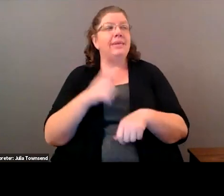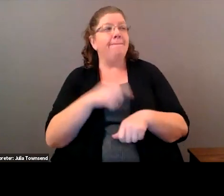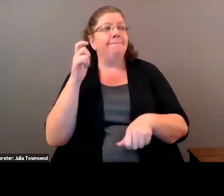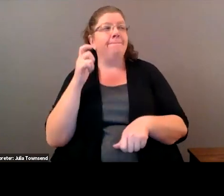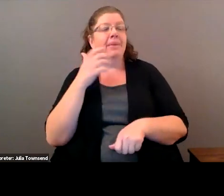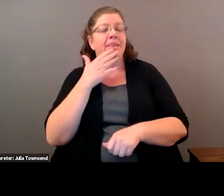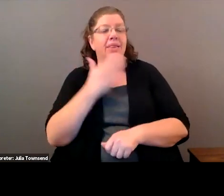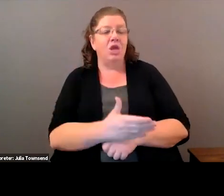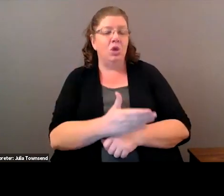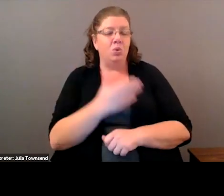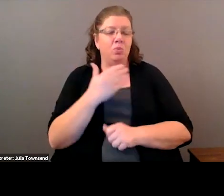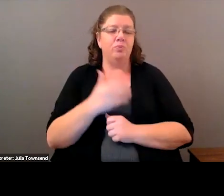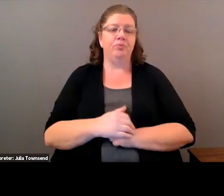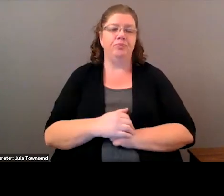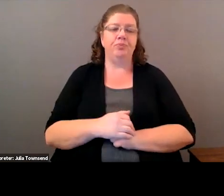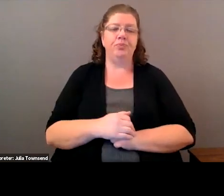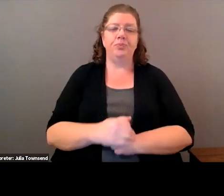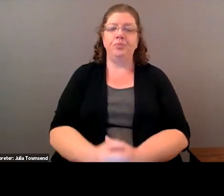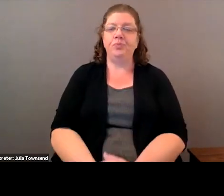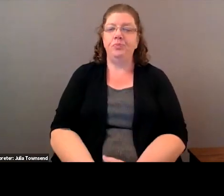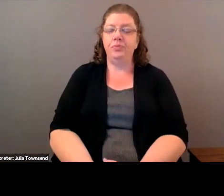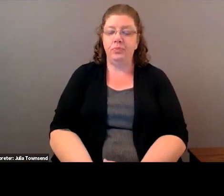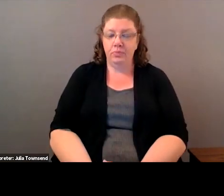Thank you.